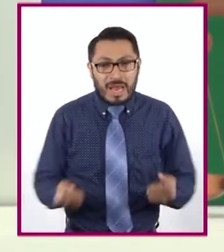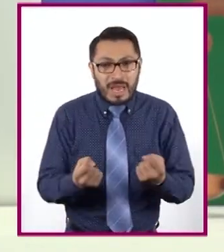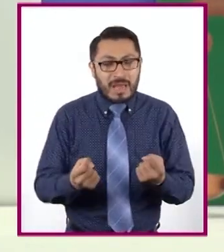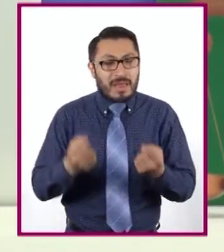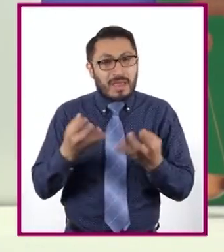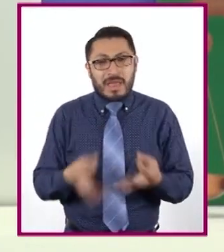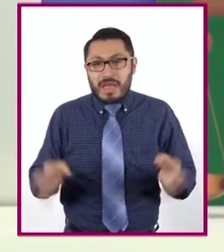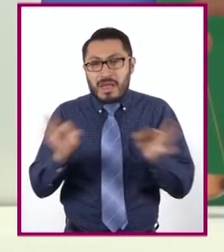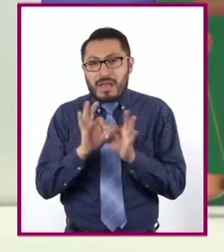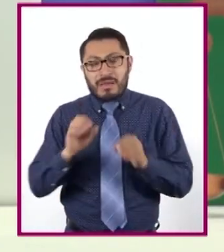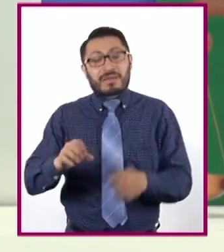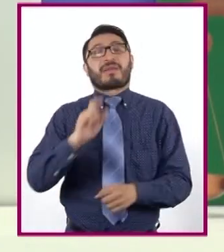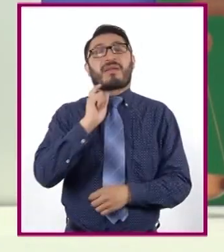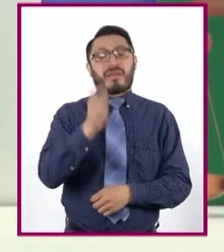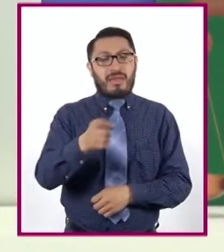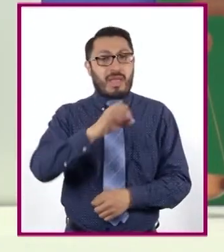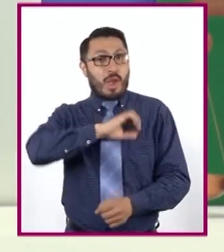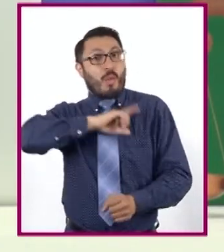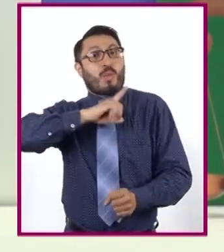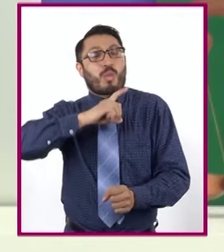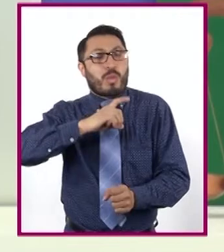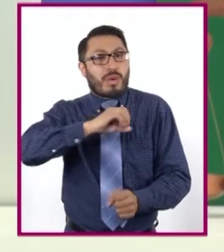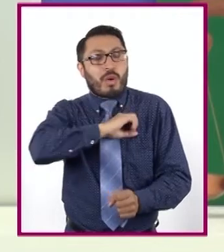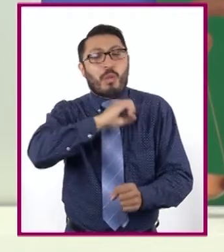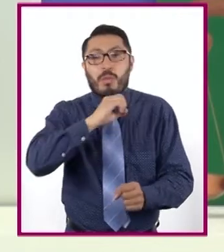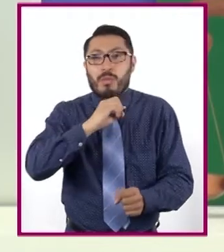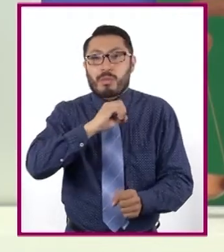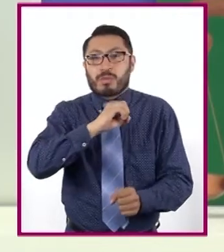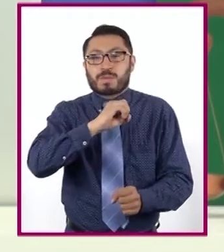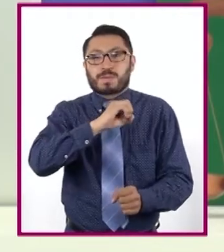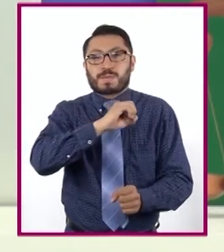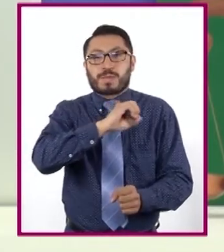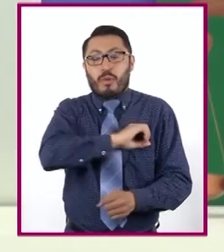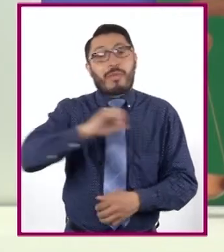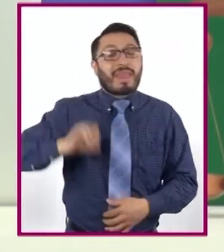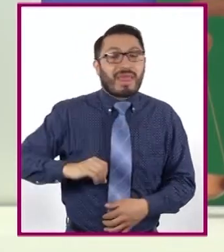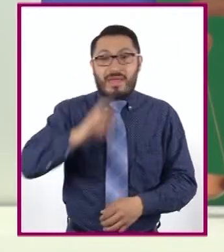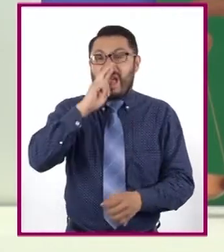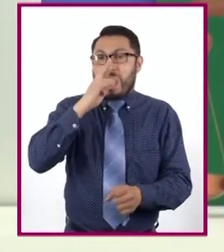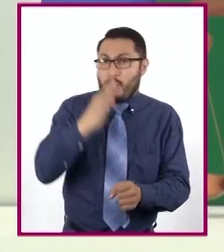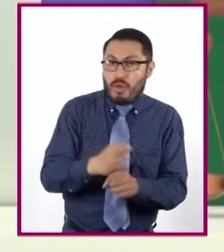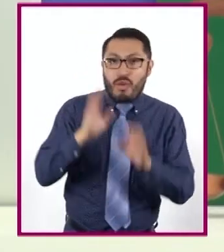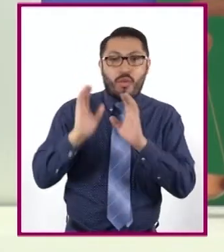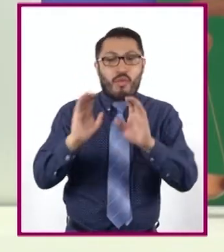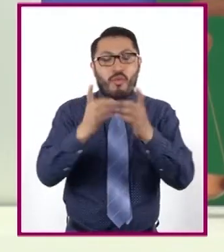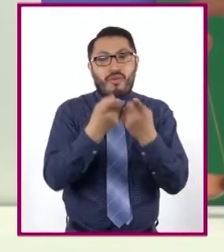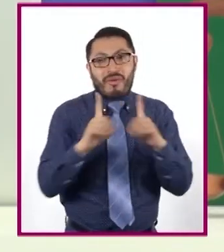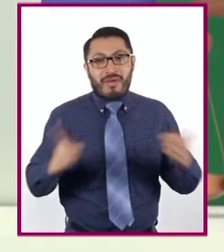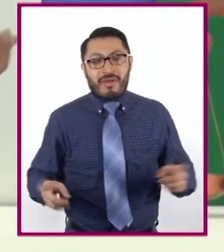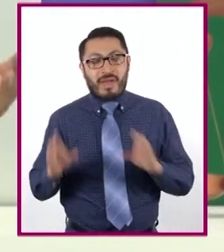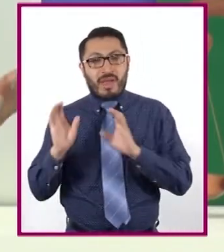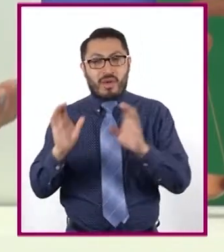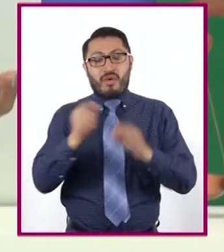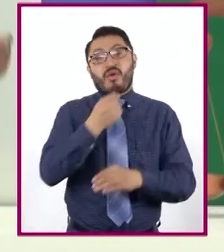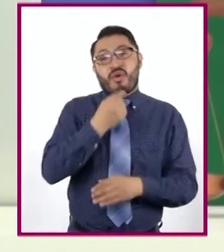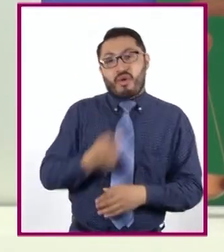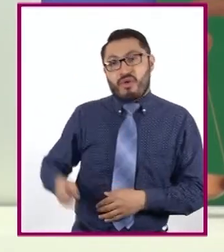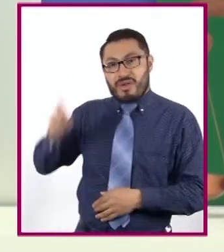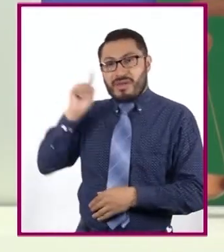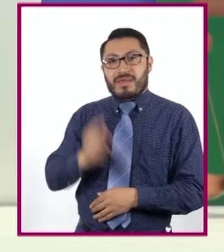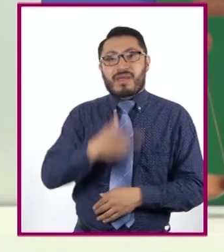La obligación y responsabilidad de proveer y cuidar el desarrollo de las niñas, niños y